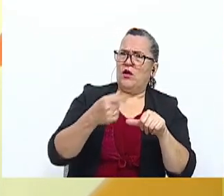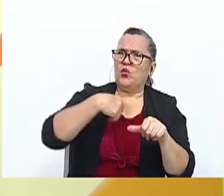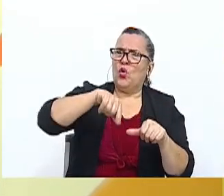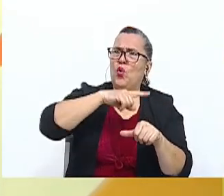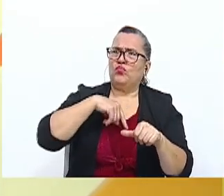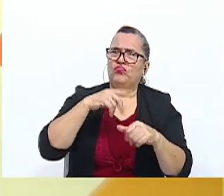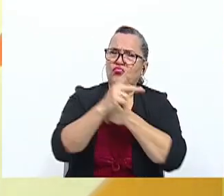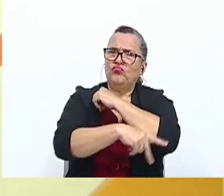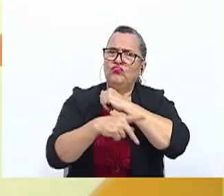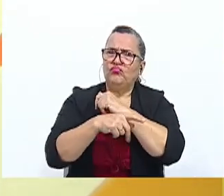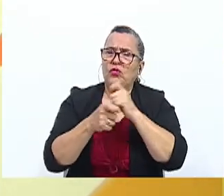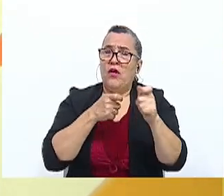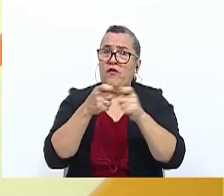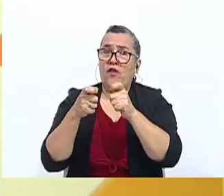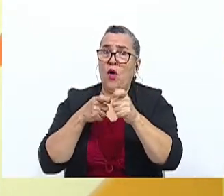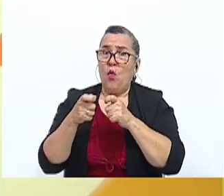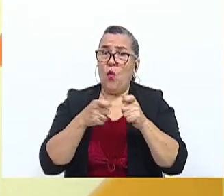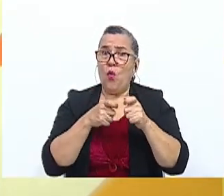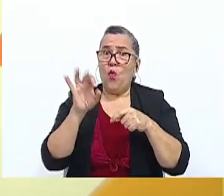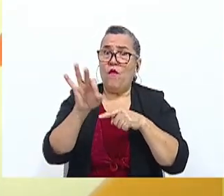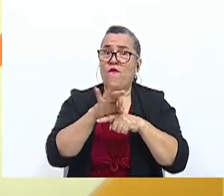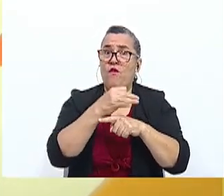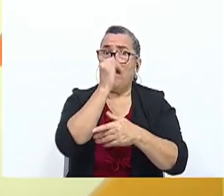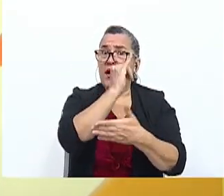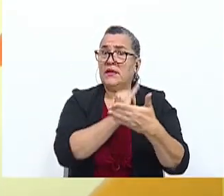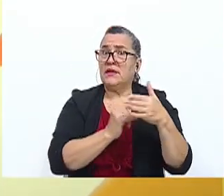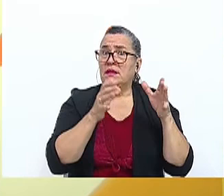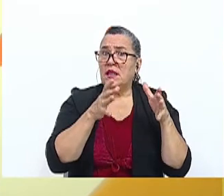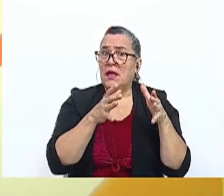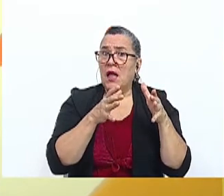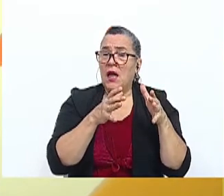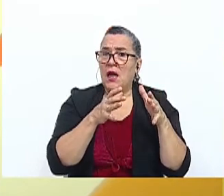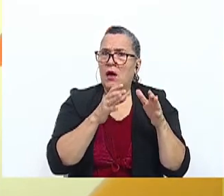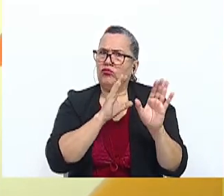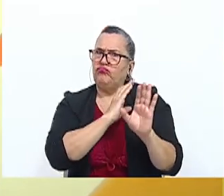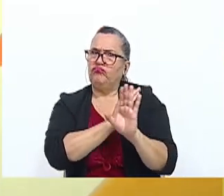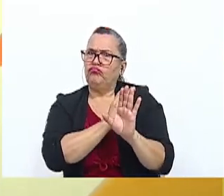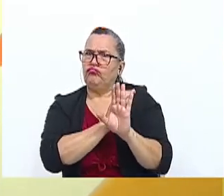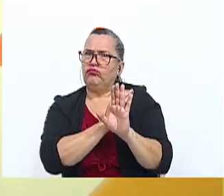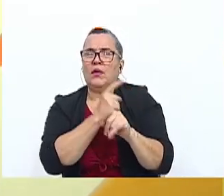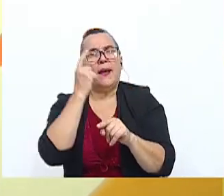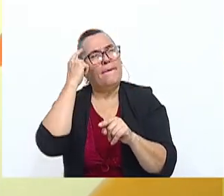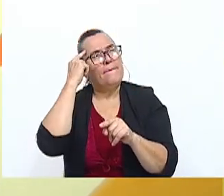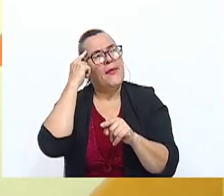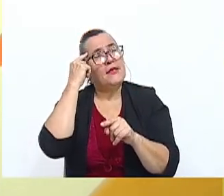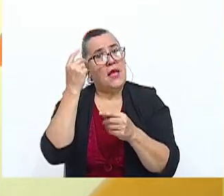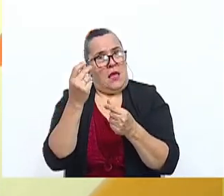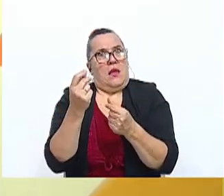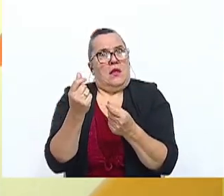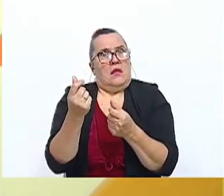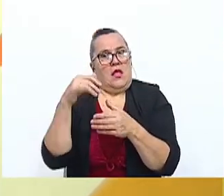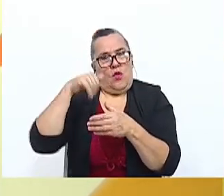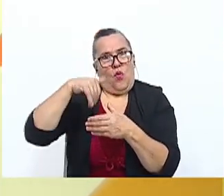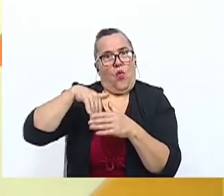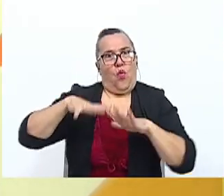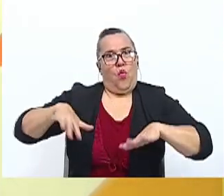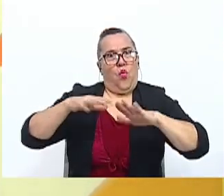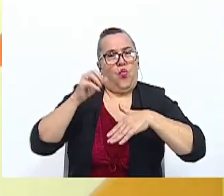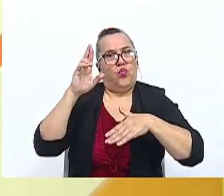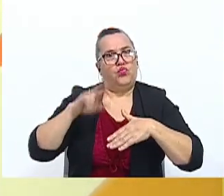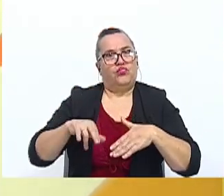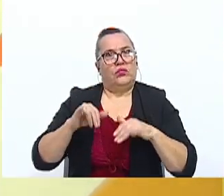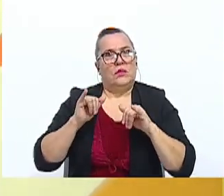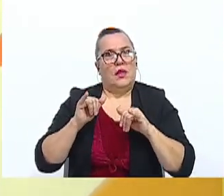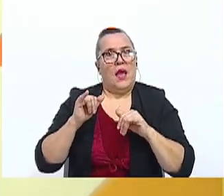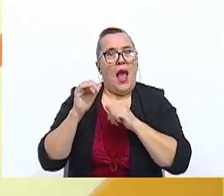la actividad minera de manera artesanal en esta zona? ¿Qué piensan ustedes? Y que ese dinero le quede a costarricenses, que le quede